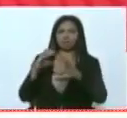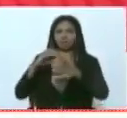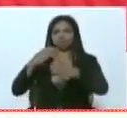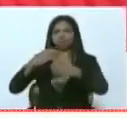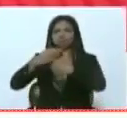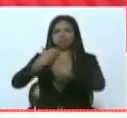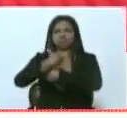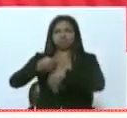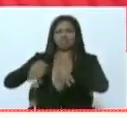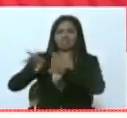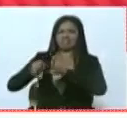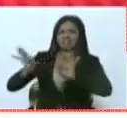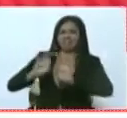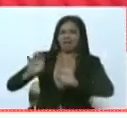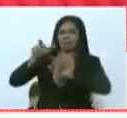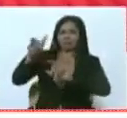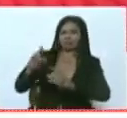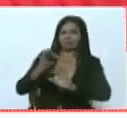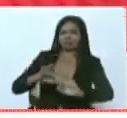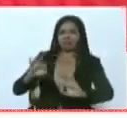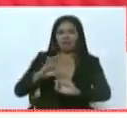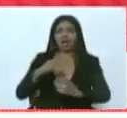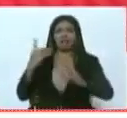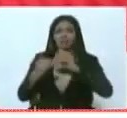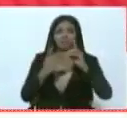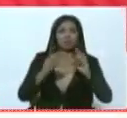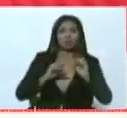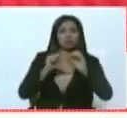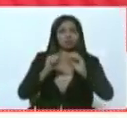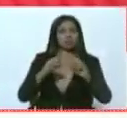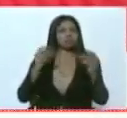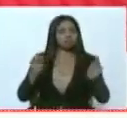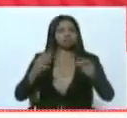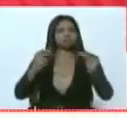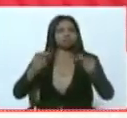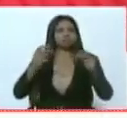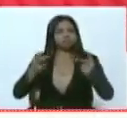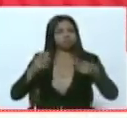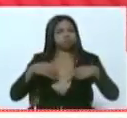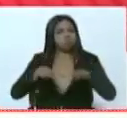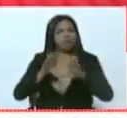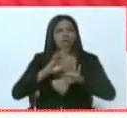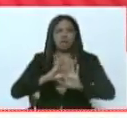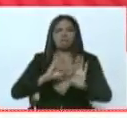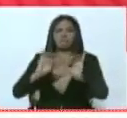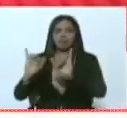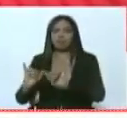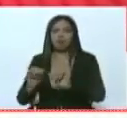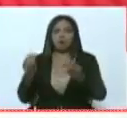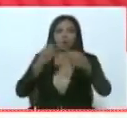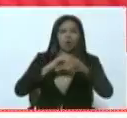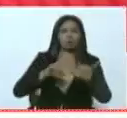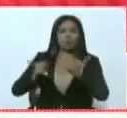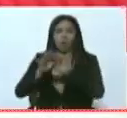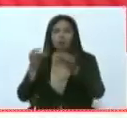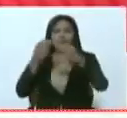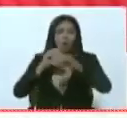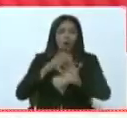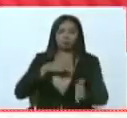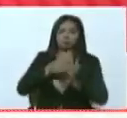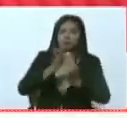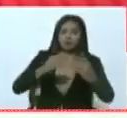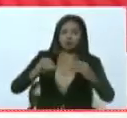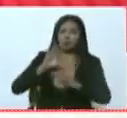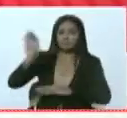ni chantajear por nadie. El diálogo irá al ritmo que tenga que ir y cuando haya acuerdos, habrá acuerdos soberanos